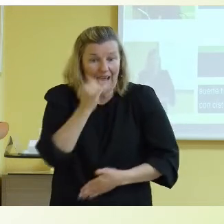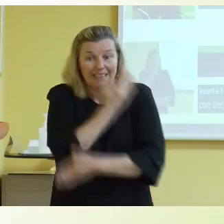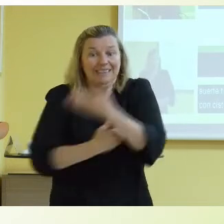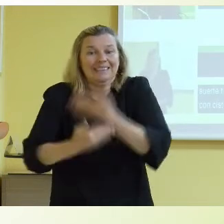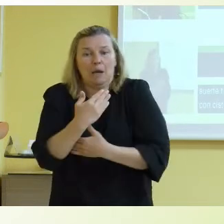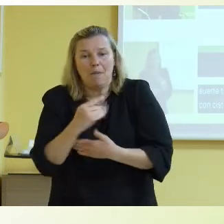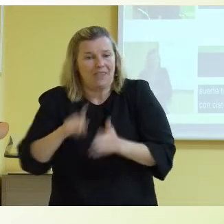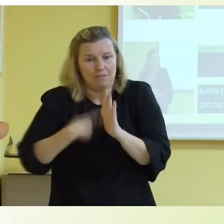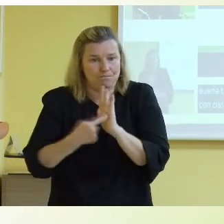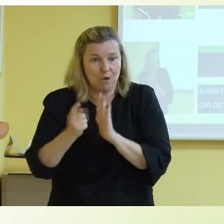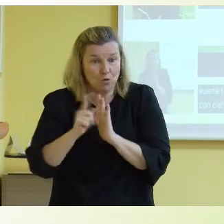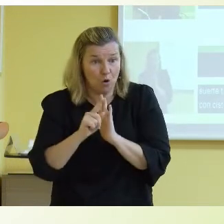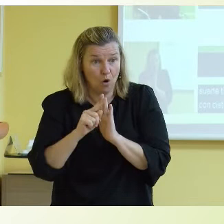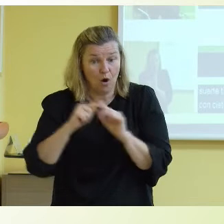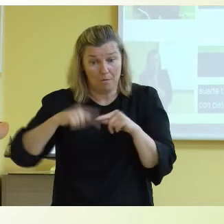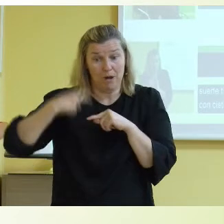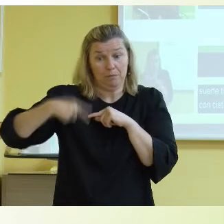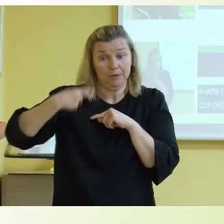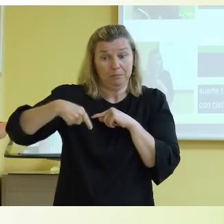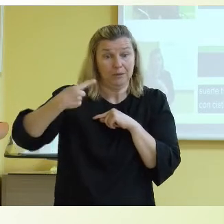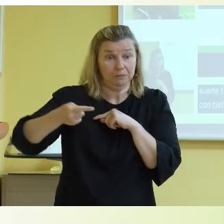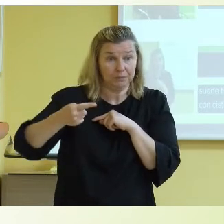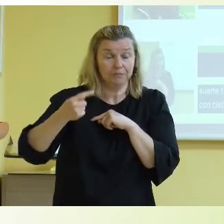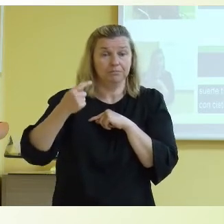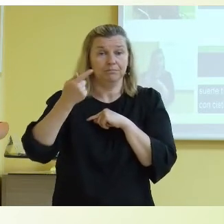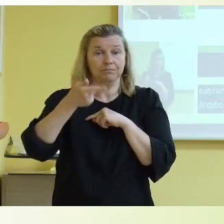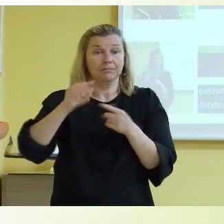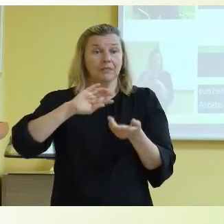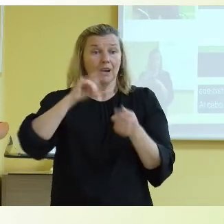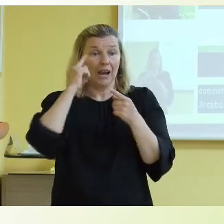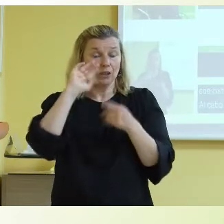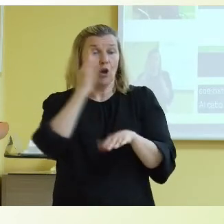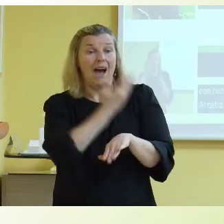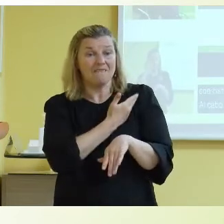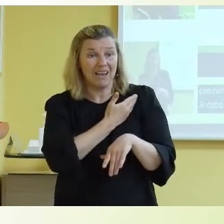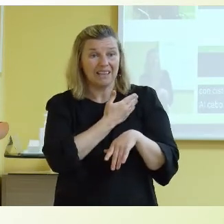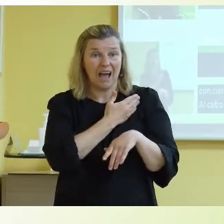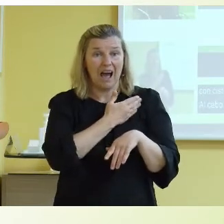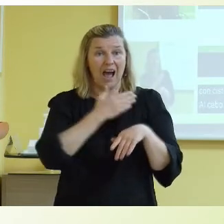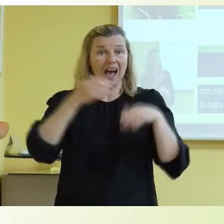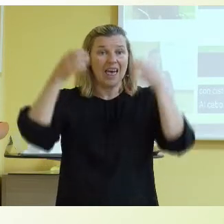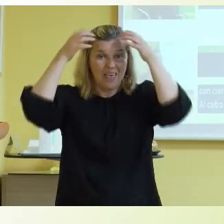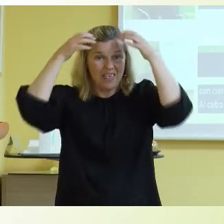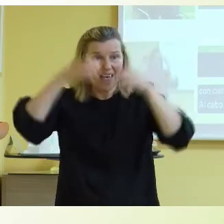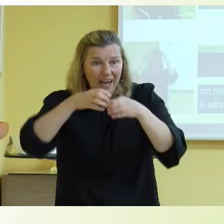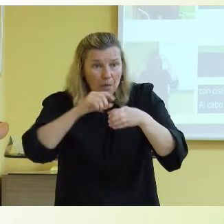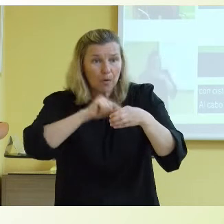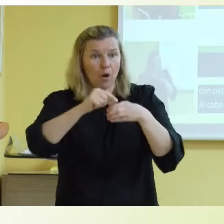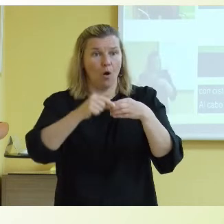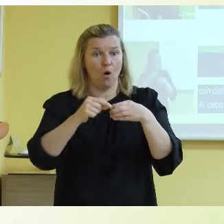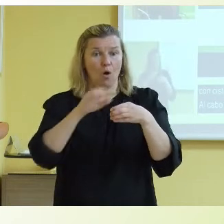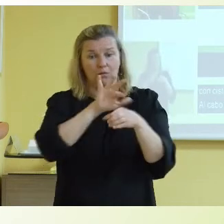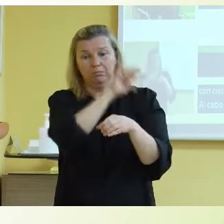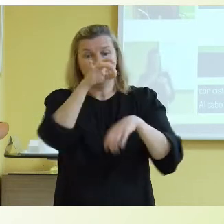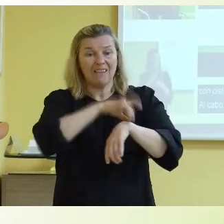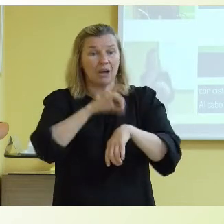los cristales con tratamiento y todo se les depositan en todo el cuerpo, se les depositan incluso en el cerebro, en francamente todos los sitios. Pero ahora que tiene una enfermedad renal que le llevará